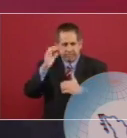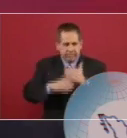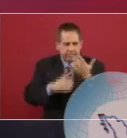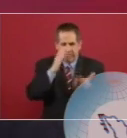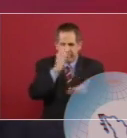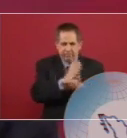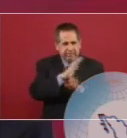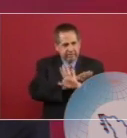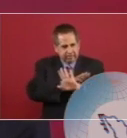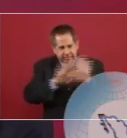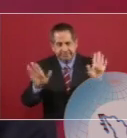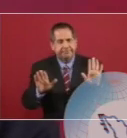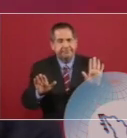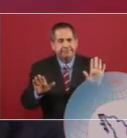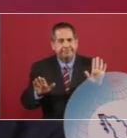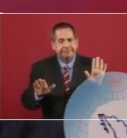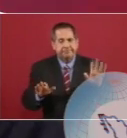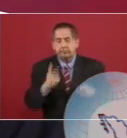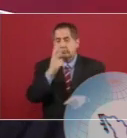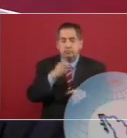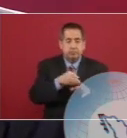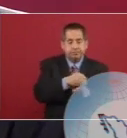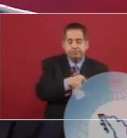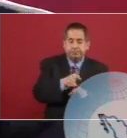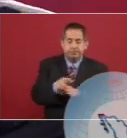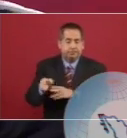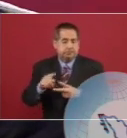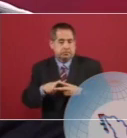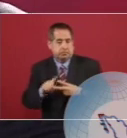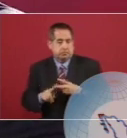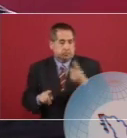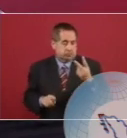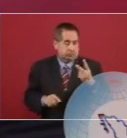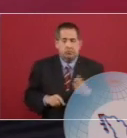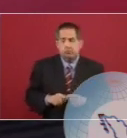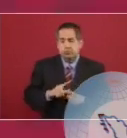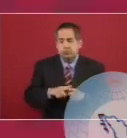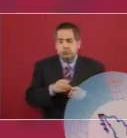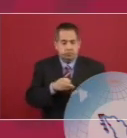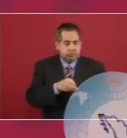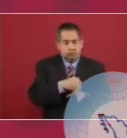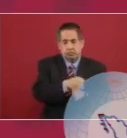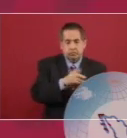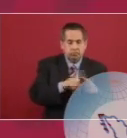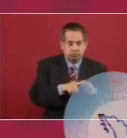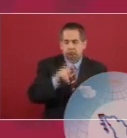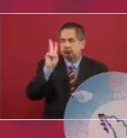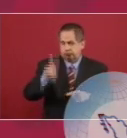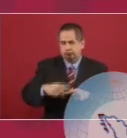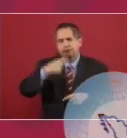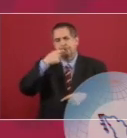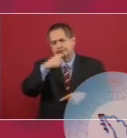Y son dos vías. Por un lado, la vía legal,